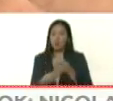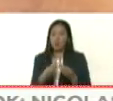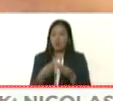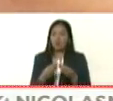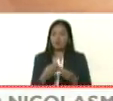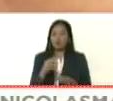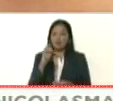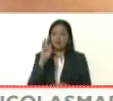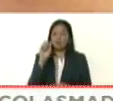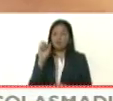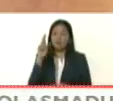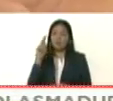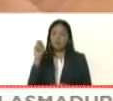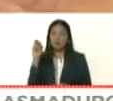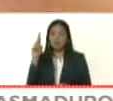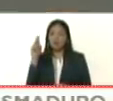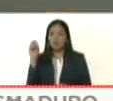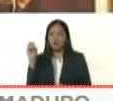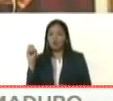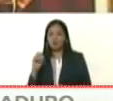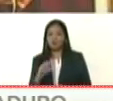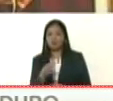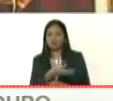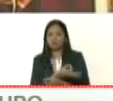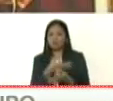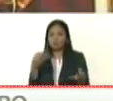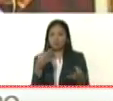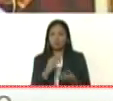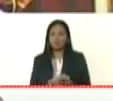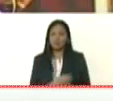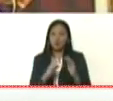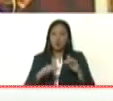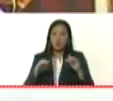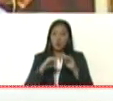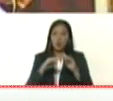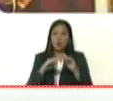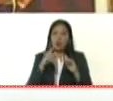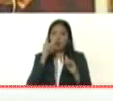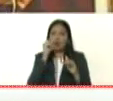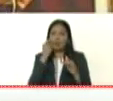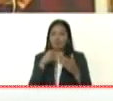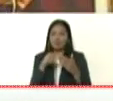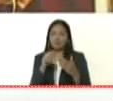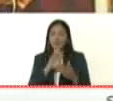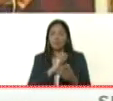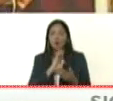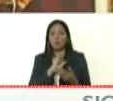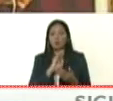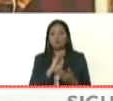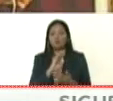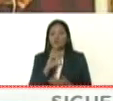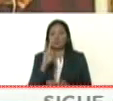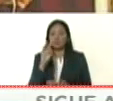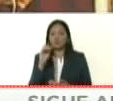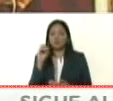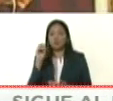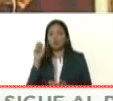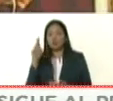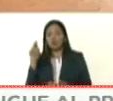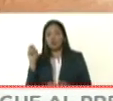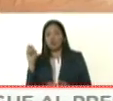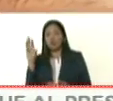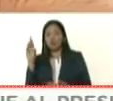sí, con Nutrigalleta de Fororo. Igualmente el turrón de Fororo, un turrón venezolano de